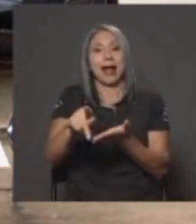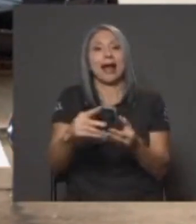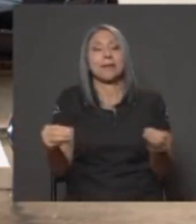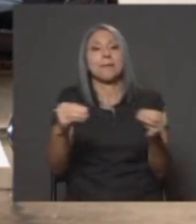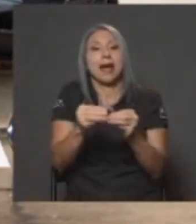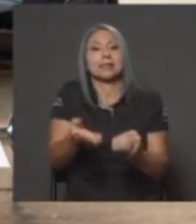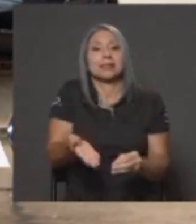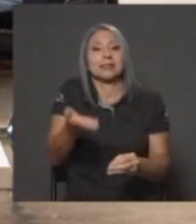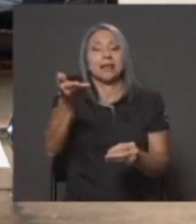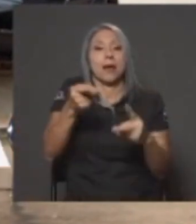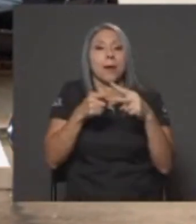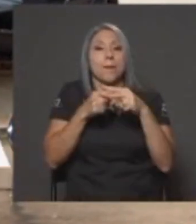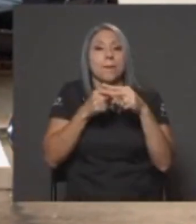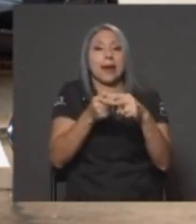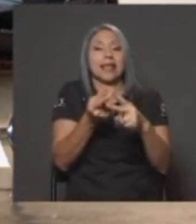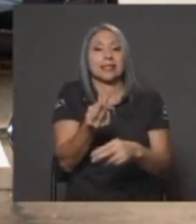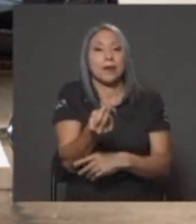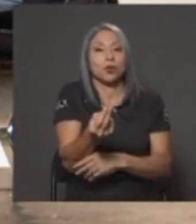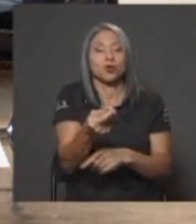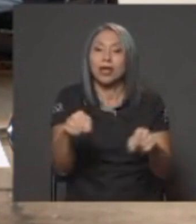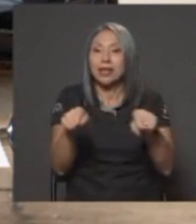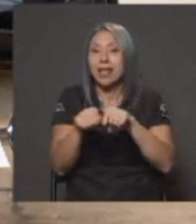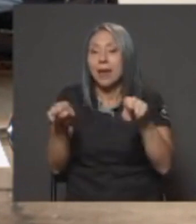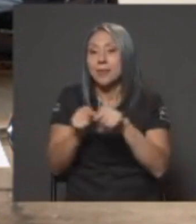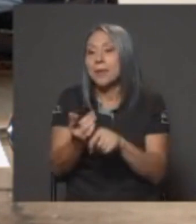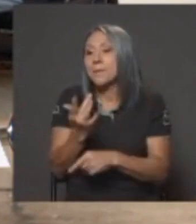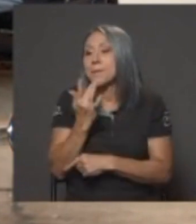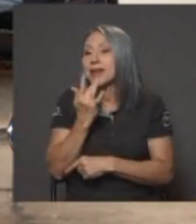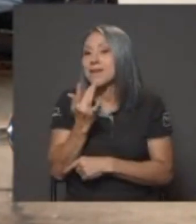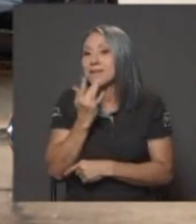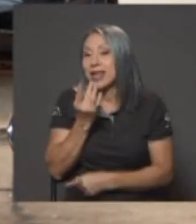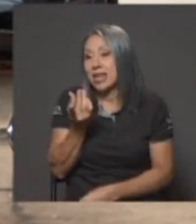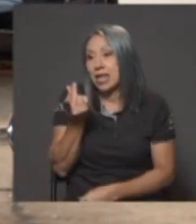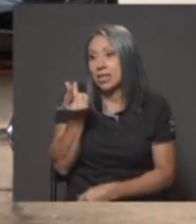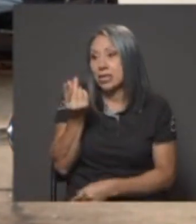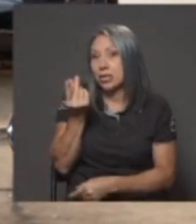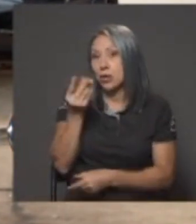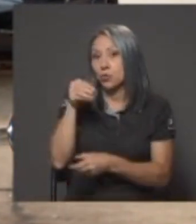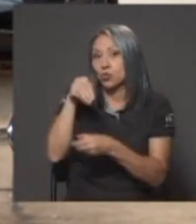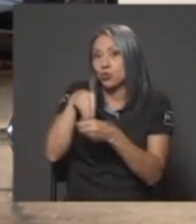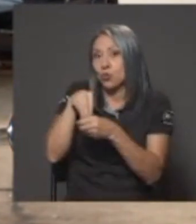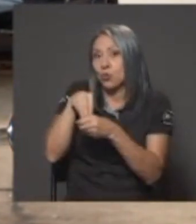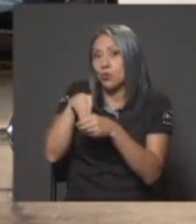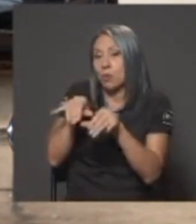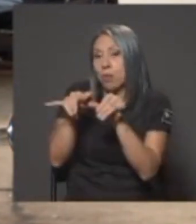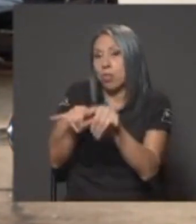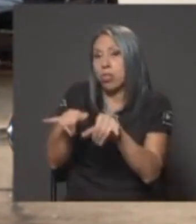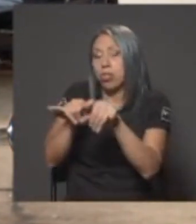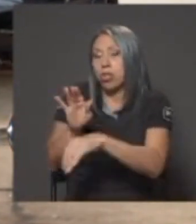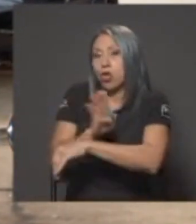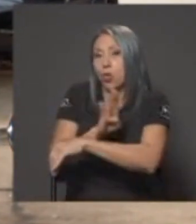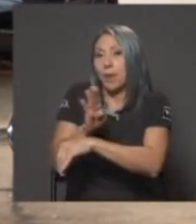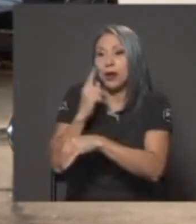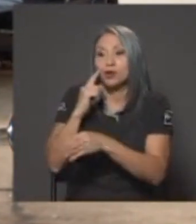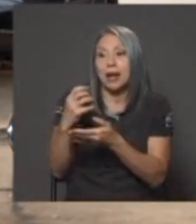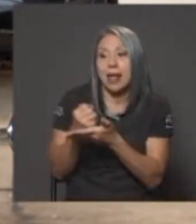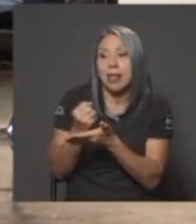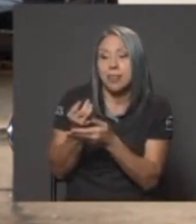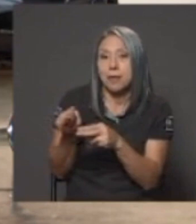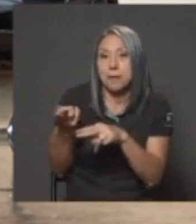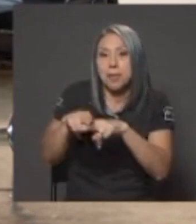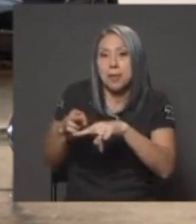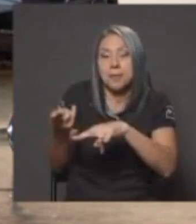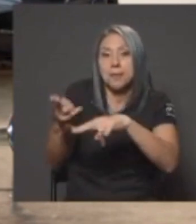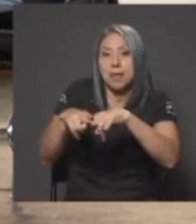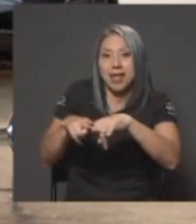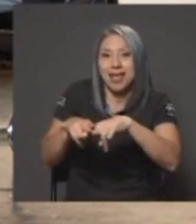préstamos, van a preferir también mantener sus recursos en los bancos para ganar más interés